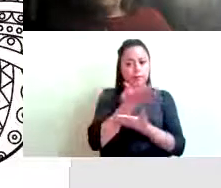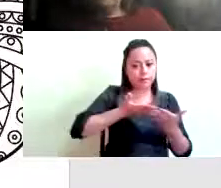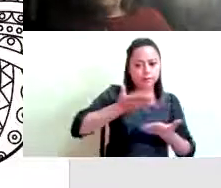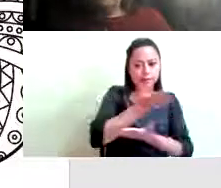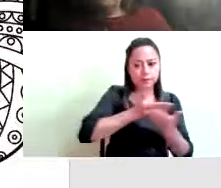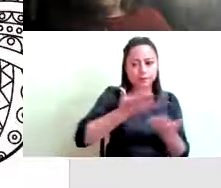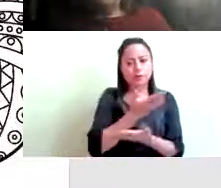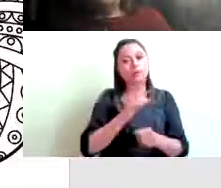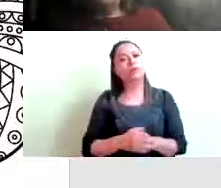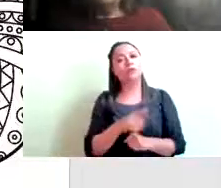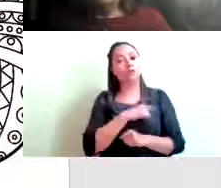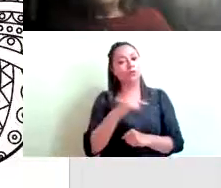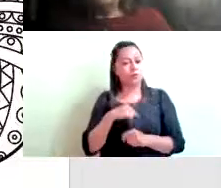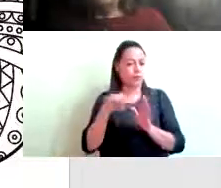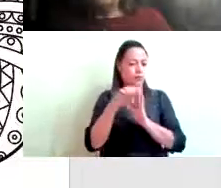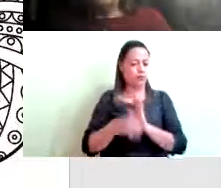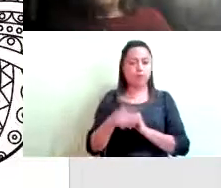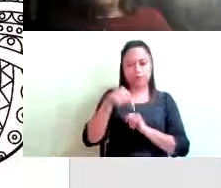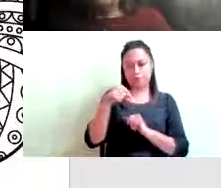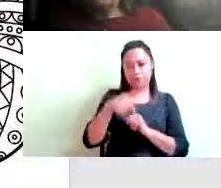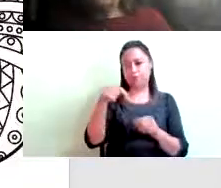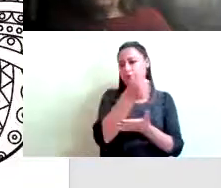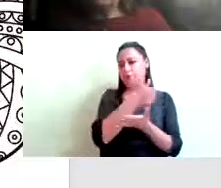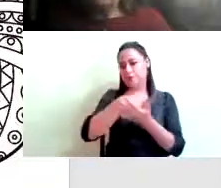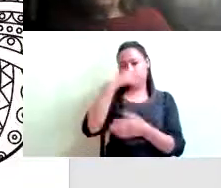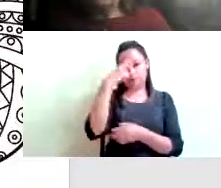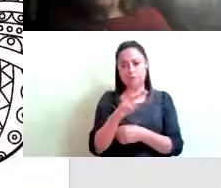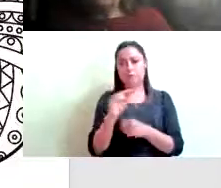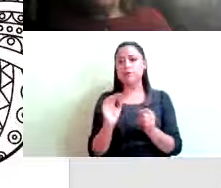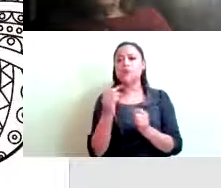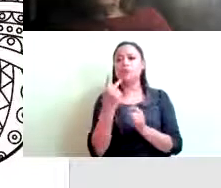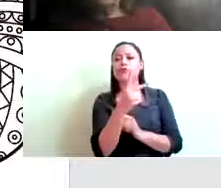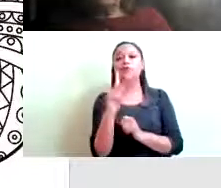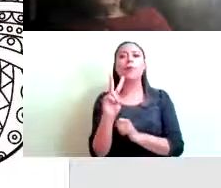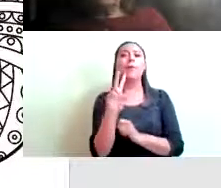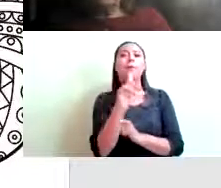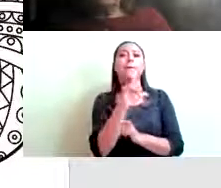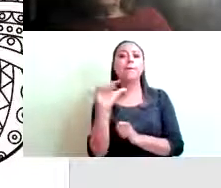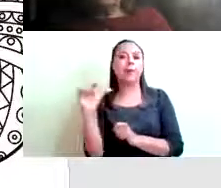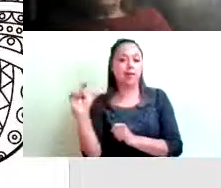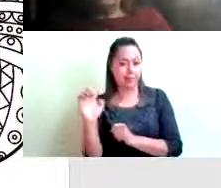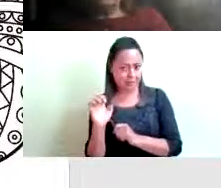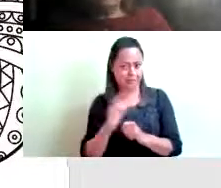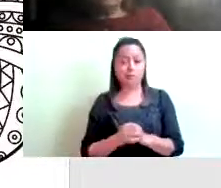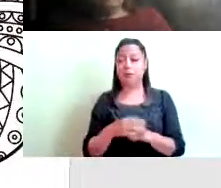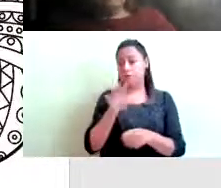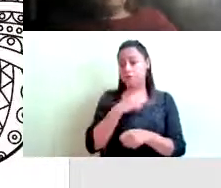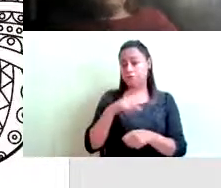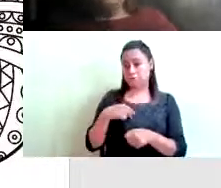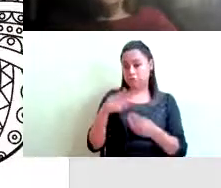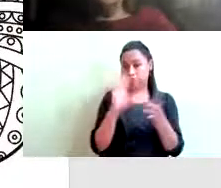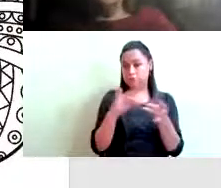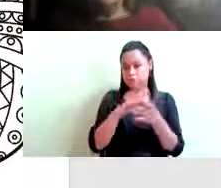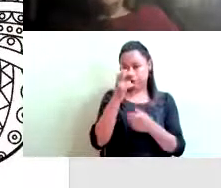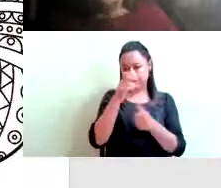cuenca, en este caso del Valle de México. Y bueno, hemos hablado justamente de esta tensión, de